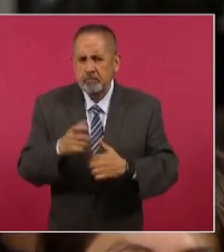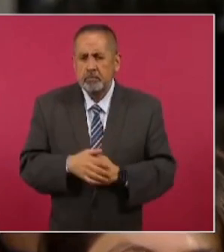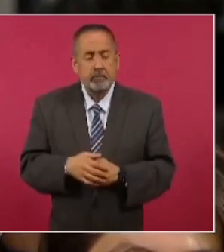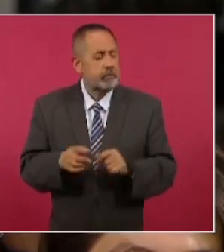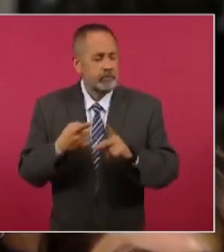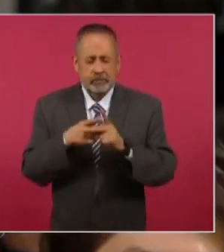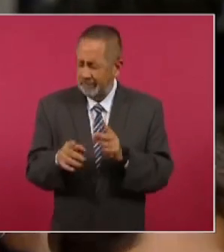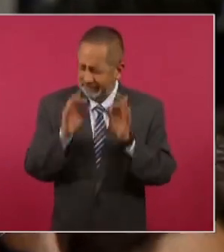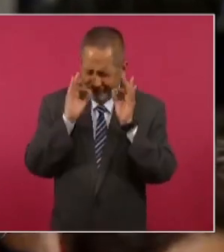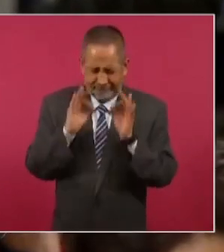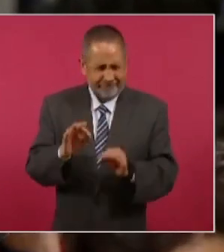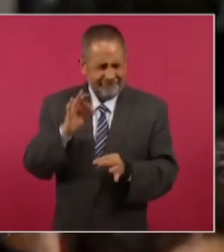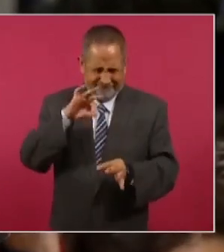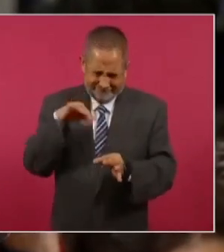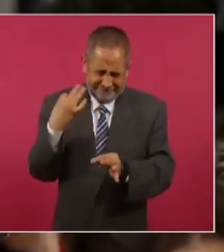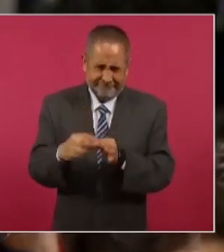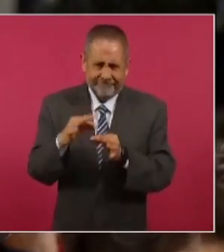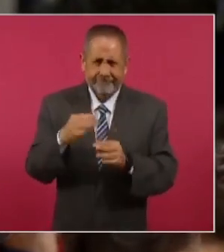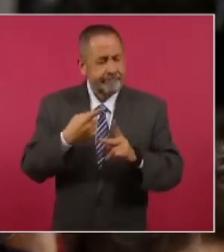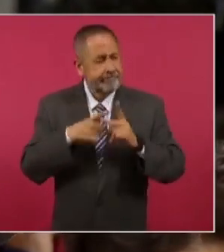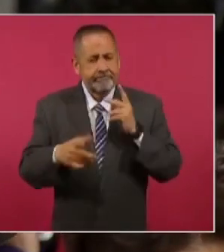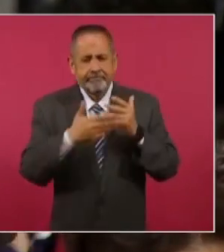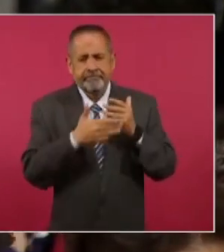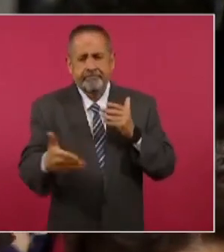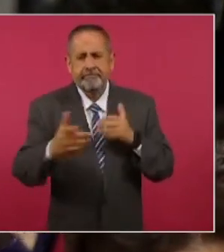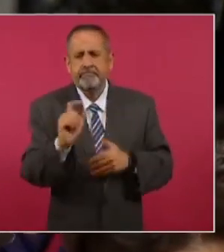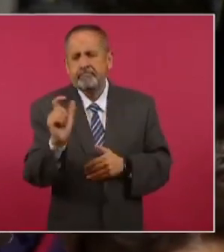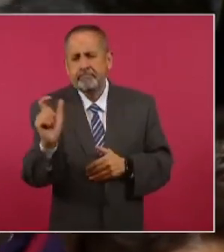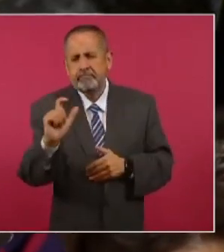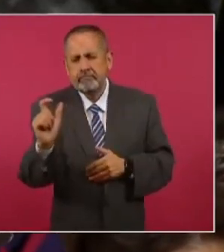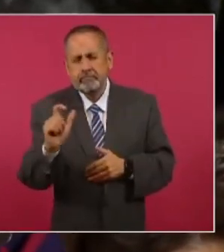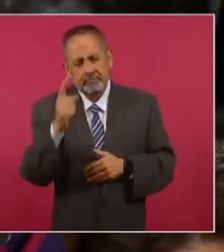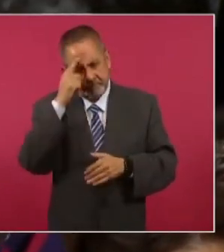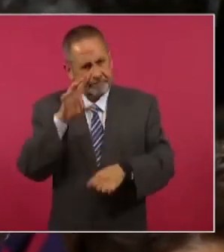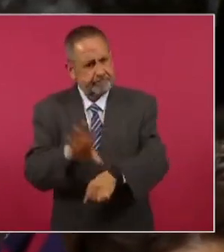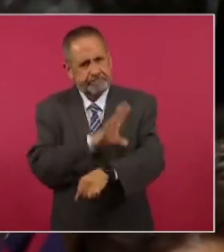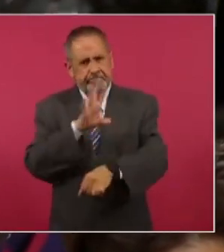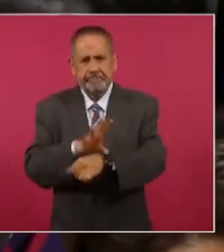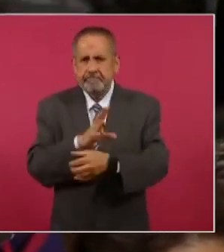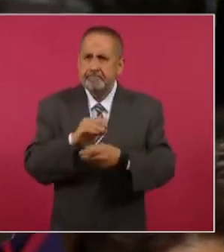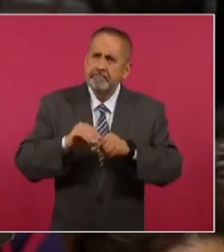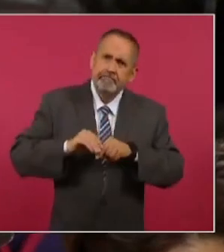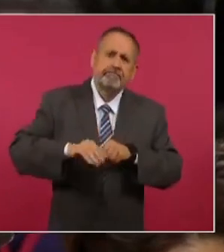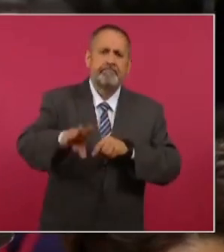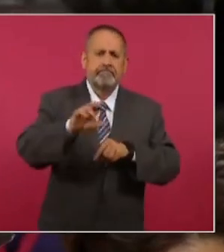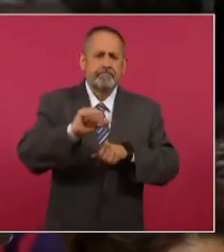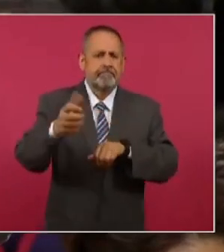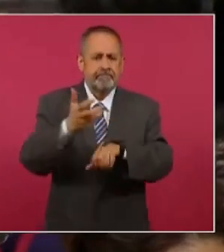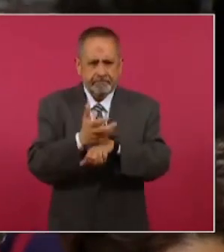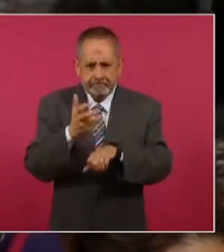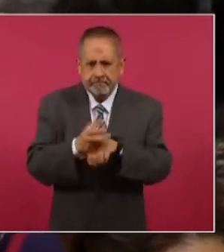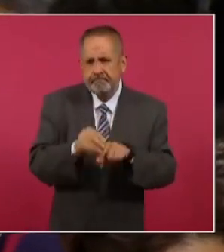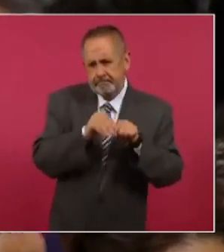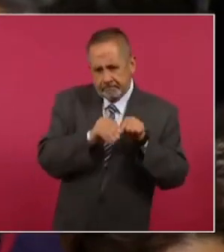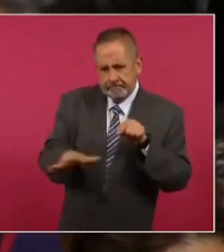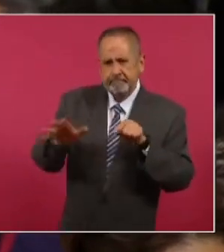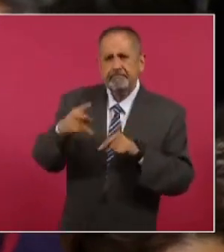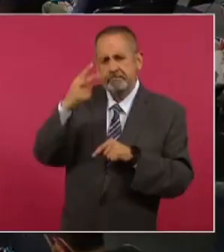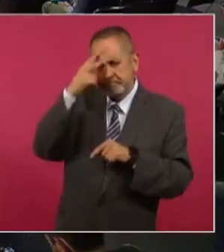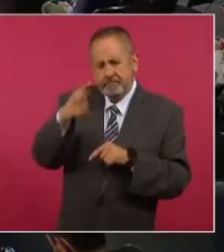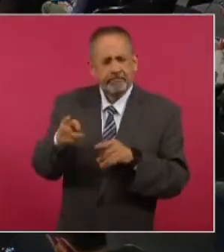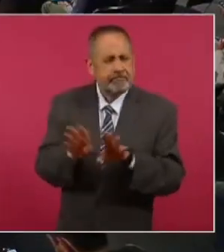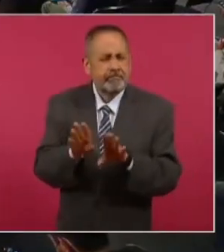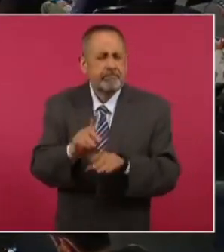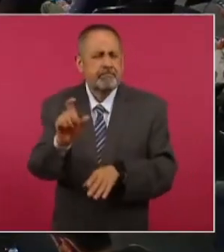todas sus fases la planta para pues la producción de energía para Estados Unidos y para el mercado nacional e internacional